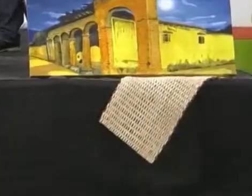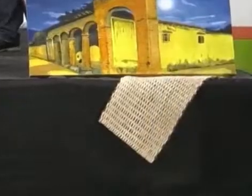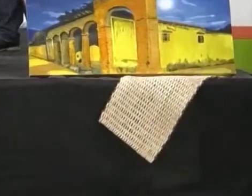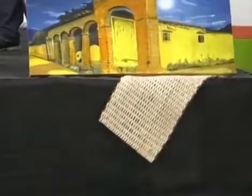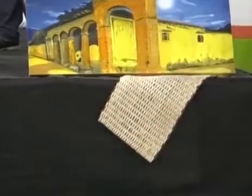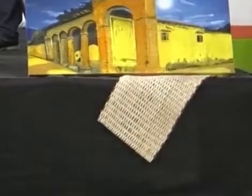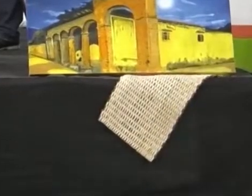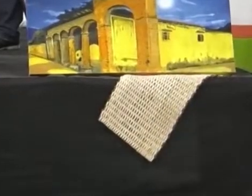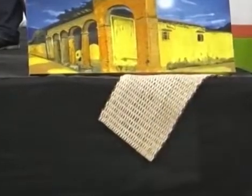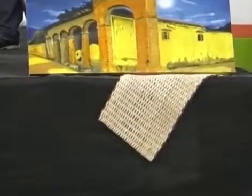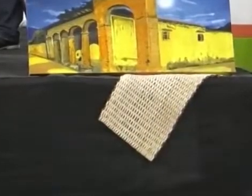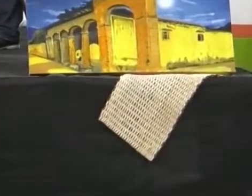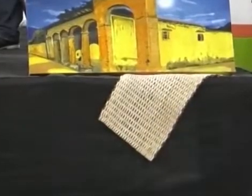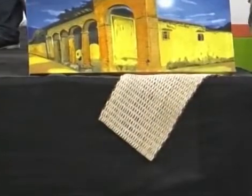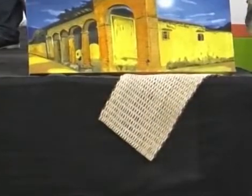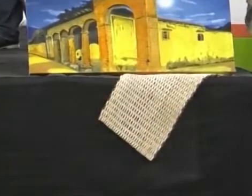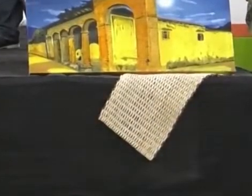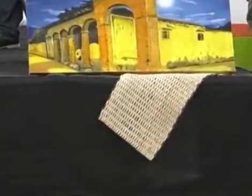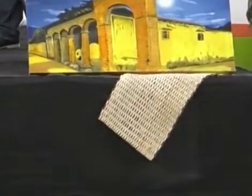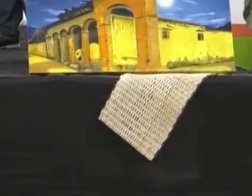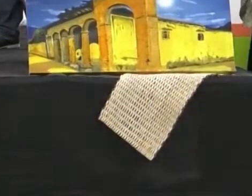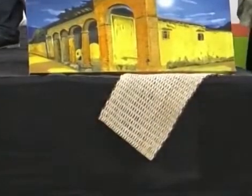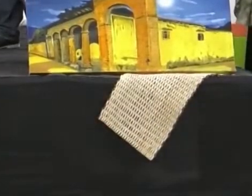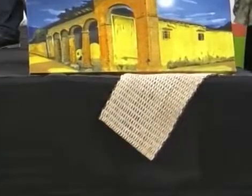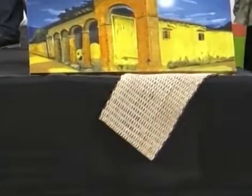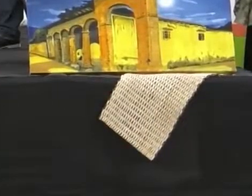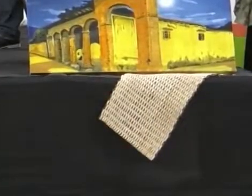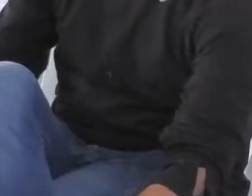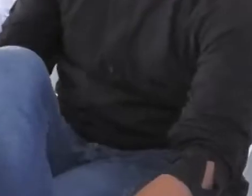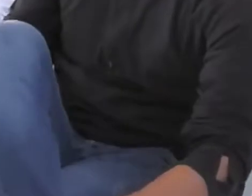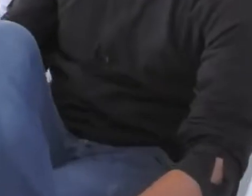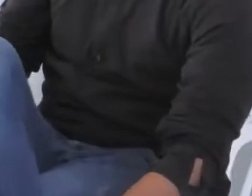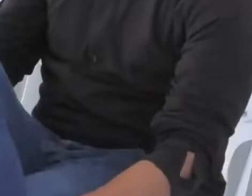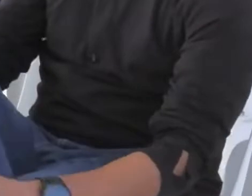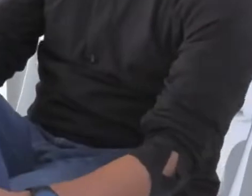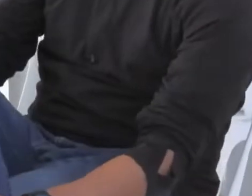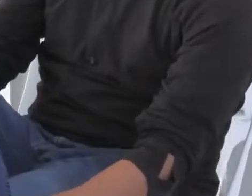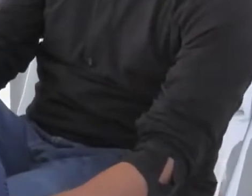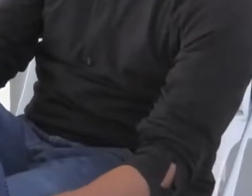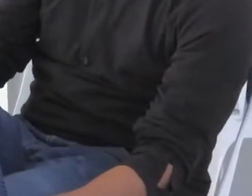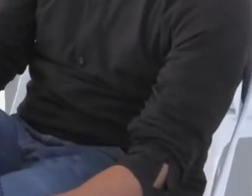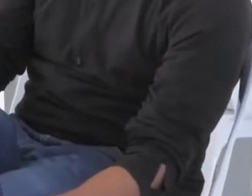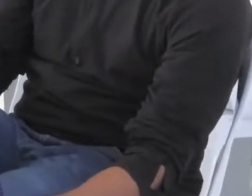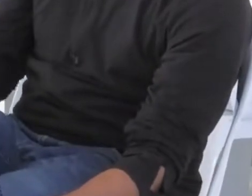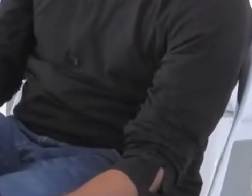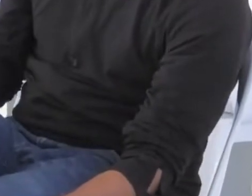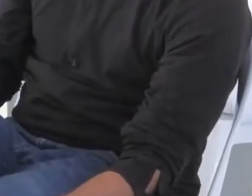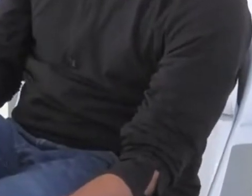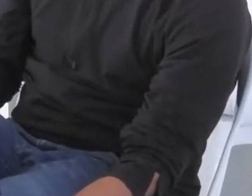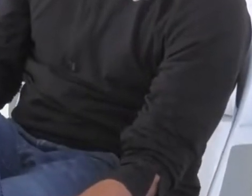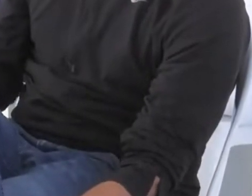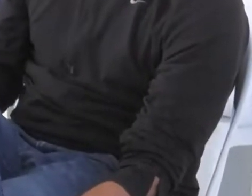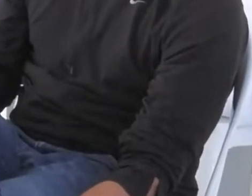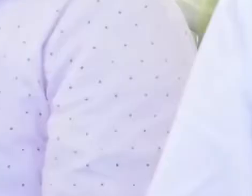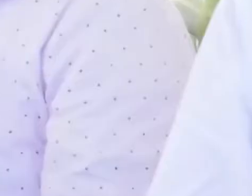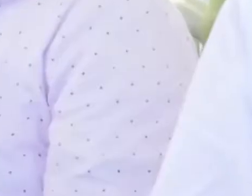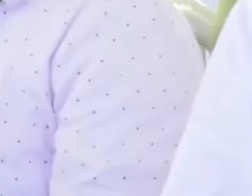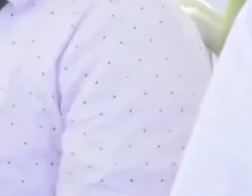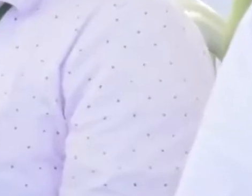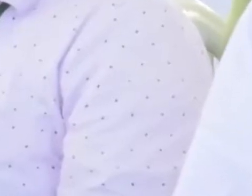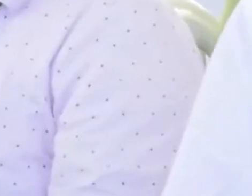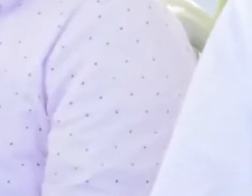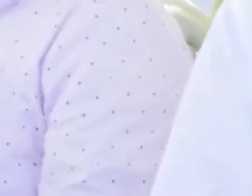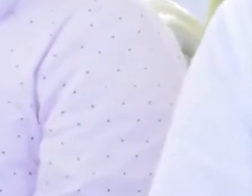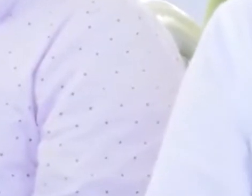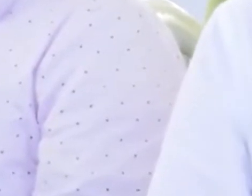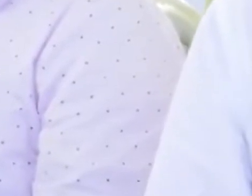parte de este equipo que hoy entregamos resultados. Nos sentimos satisfechos de estar acá, desde